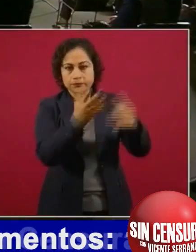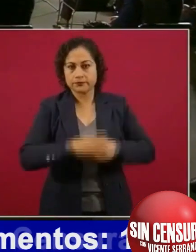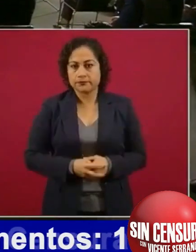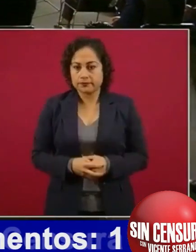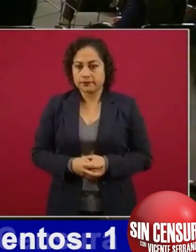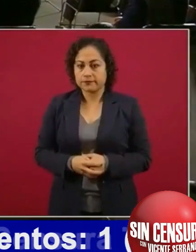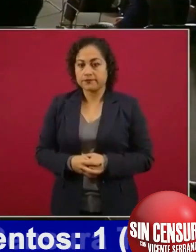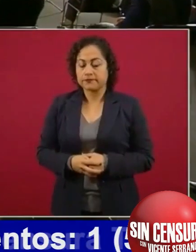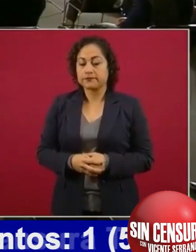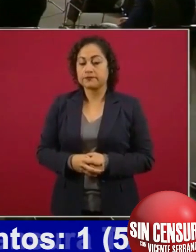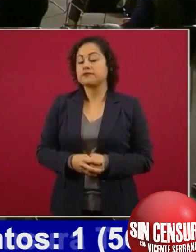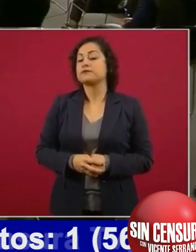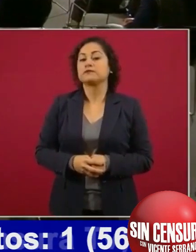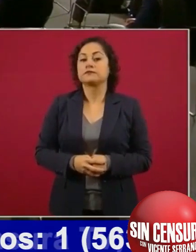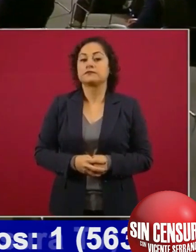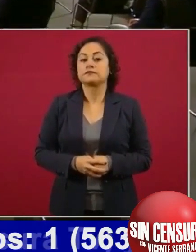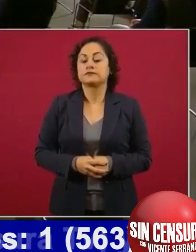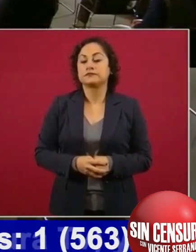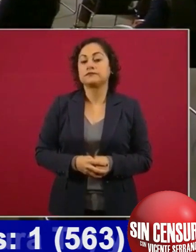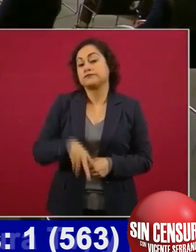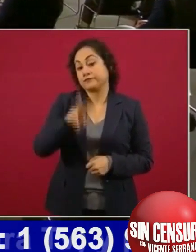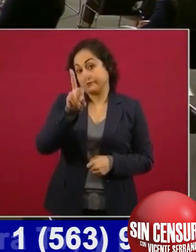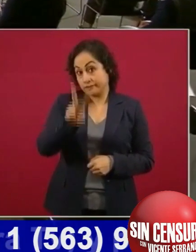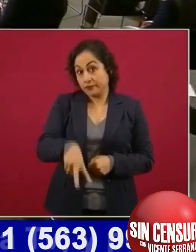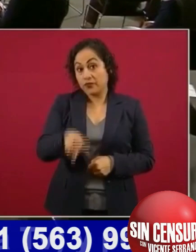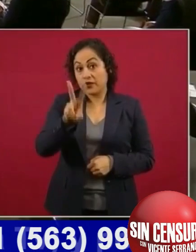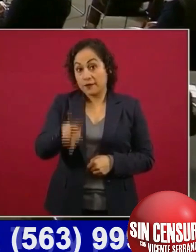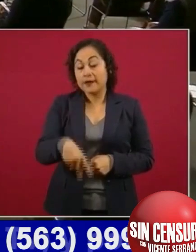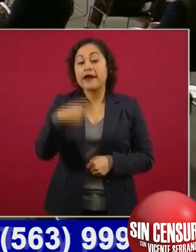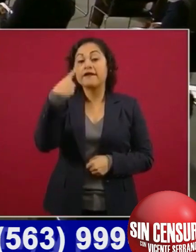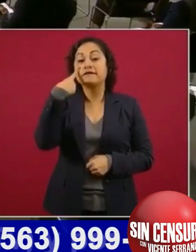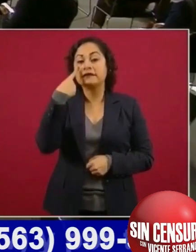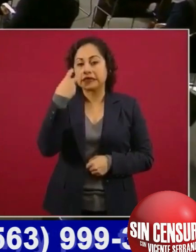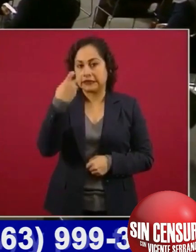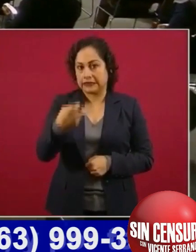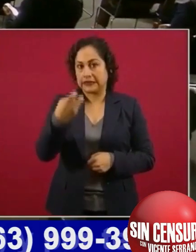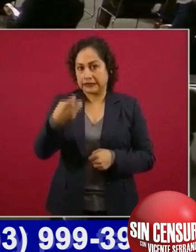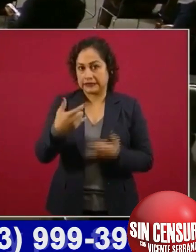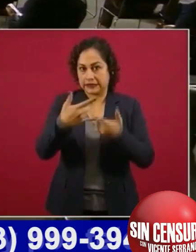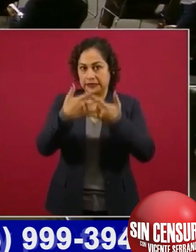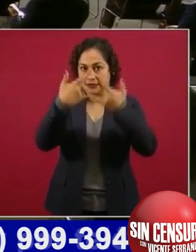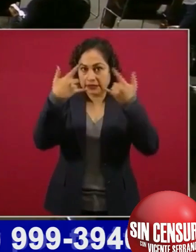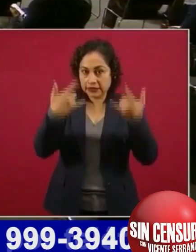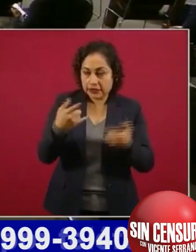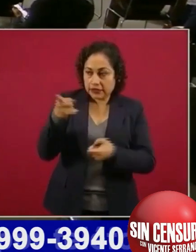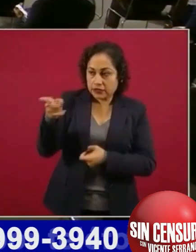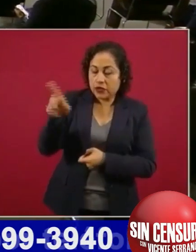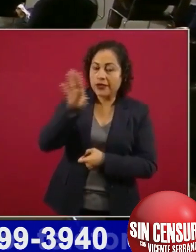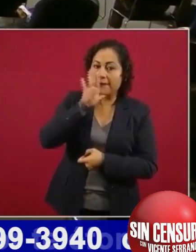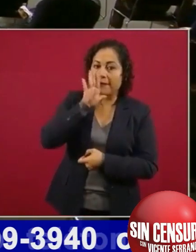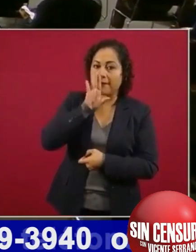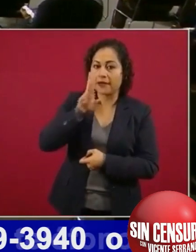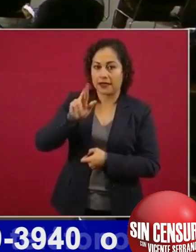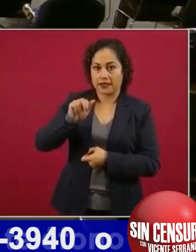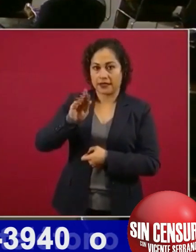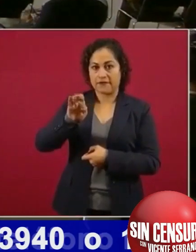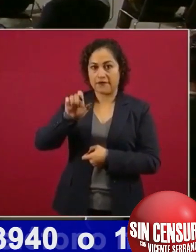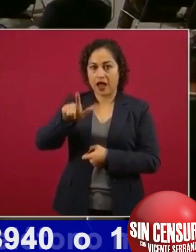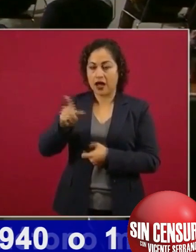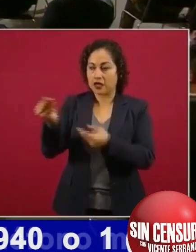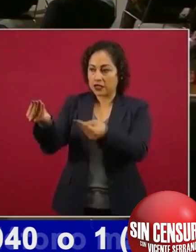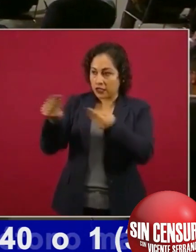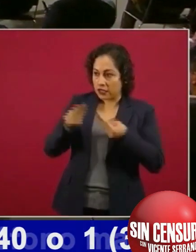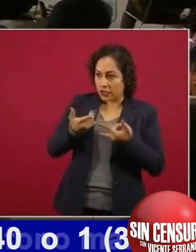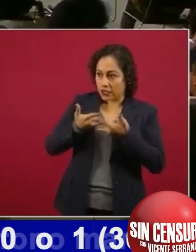De verdad que el asunto que nos trae aquí la mamá de Rafael es verdaderamente